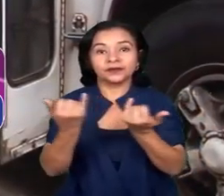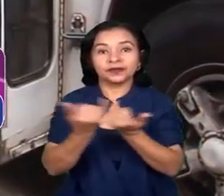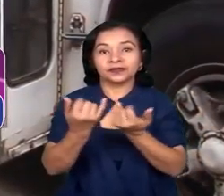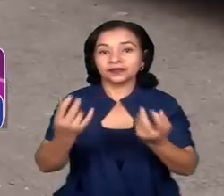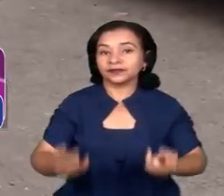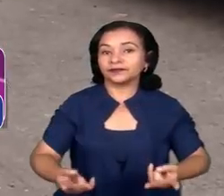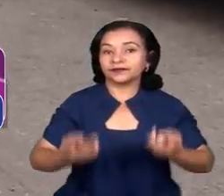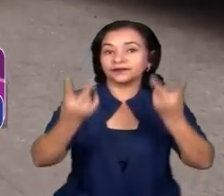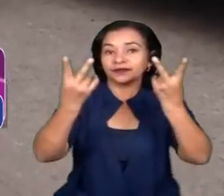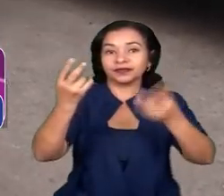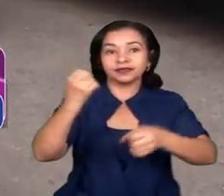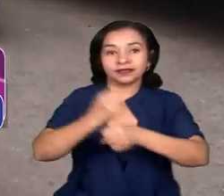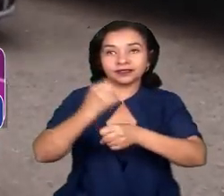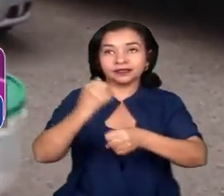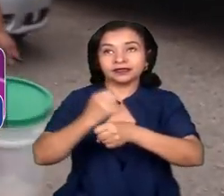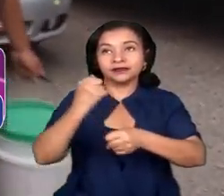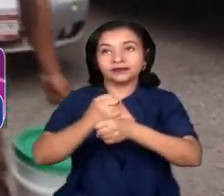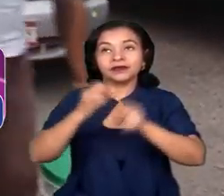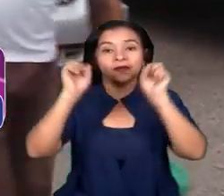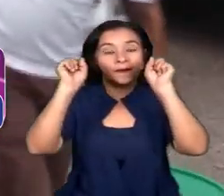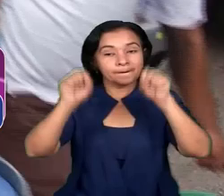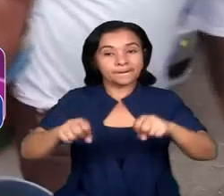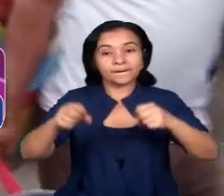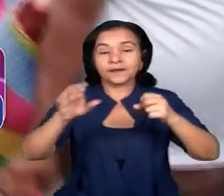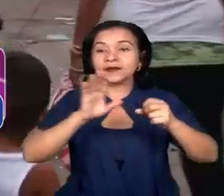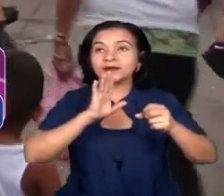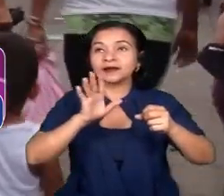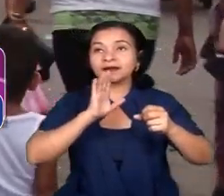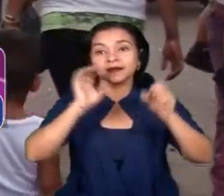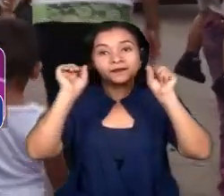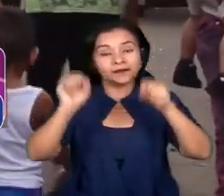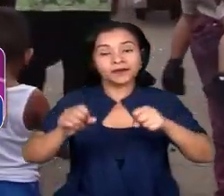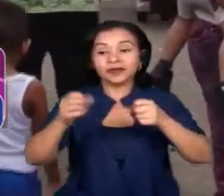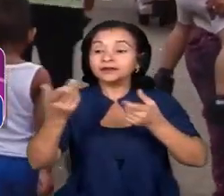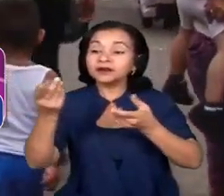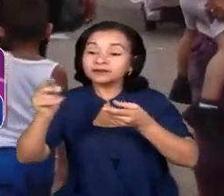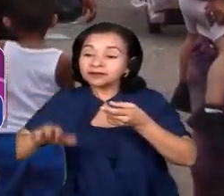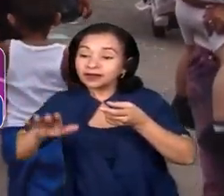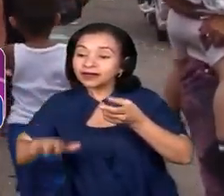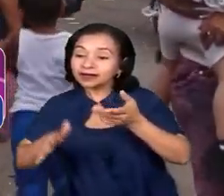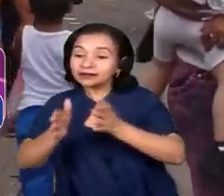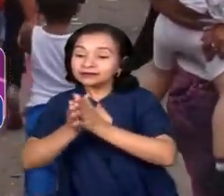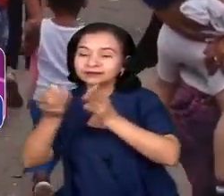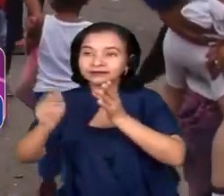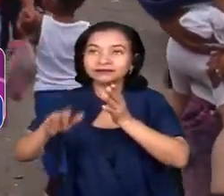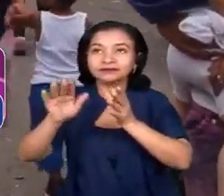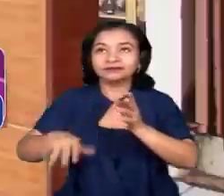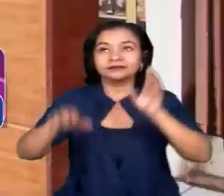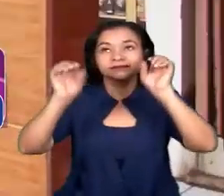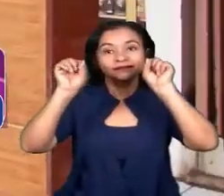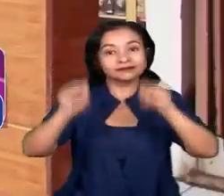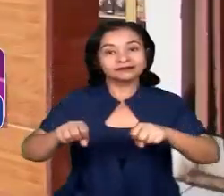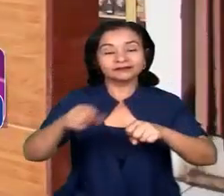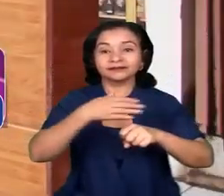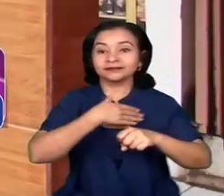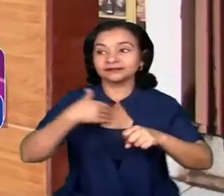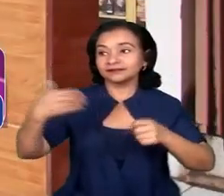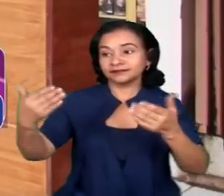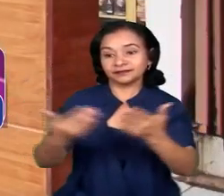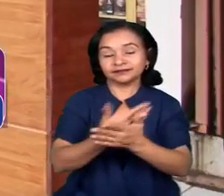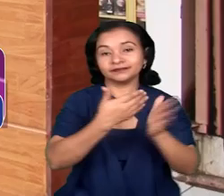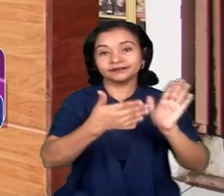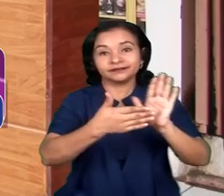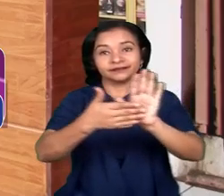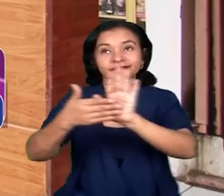centros de vida, centros de trabajo, centros de que podemos conversar, podemos regatear precios. Y ese es lo mejor que hay en este nuevo